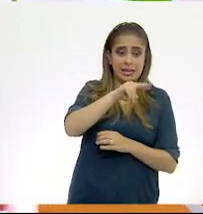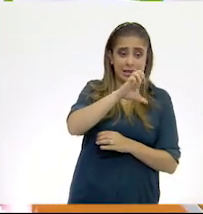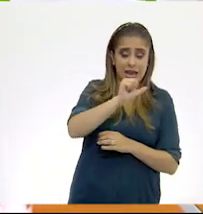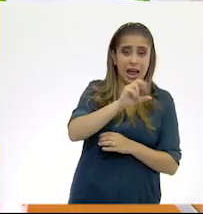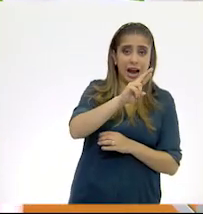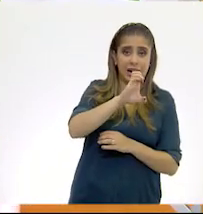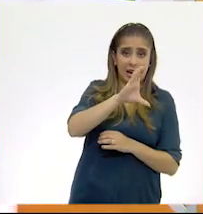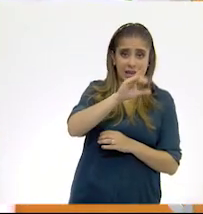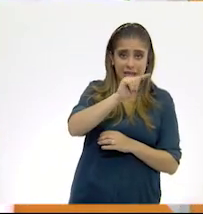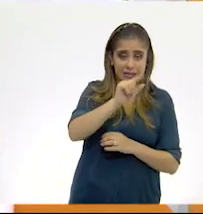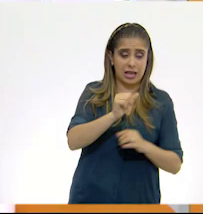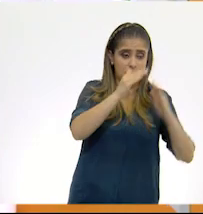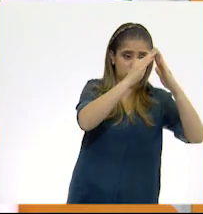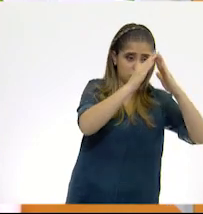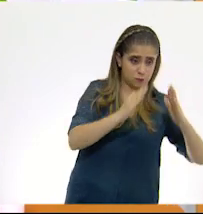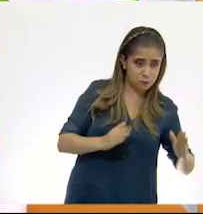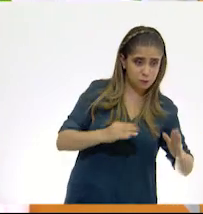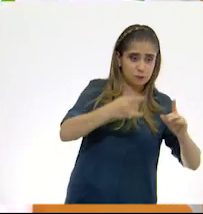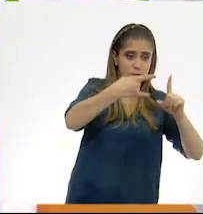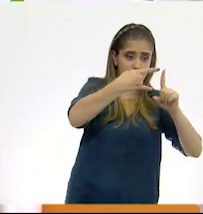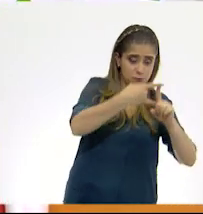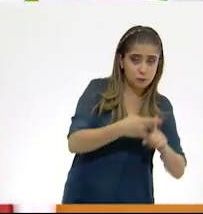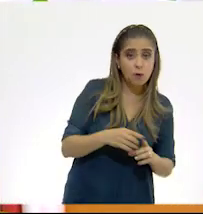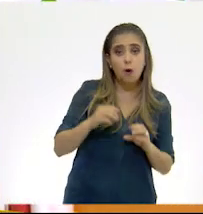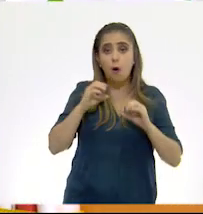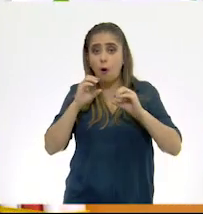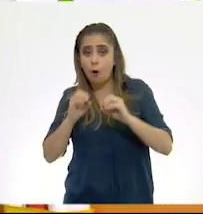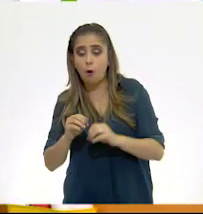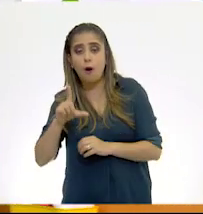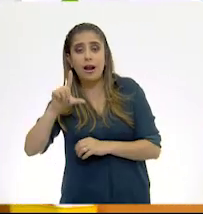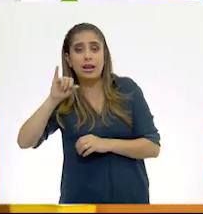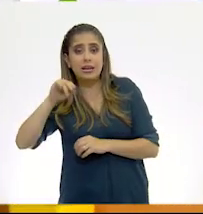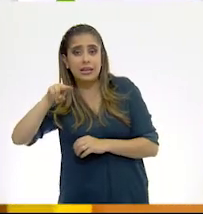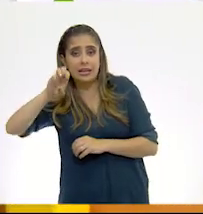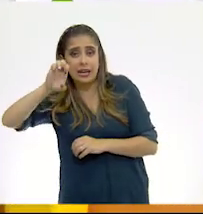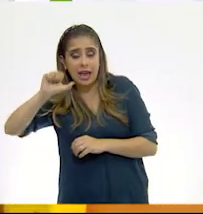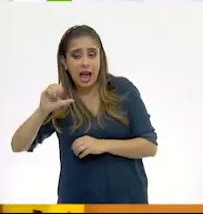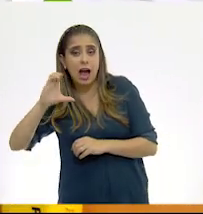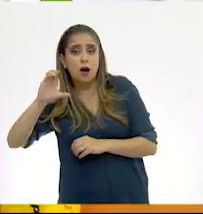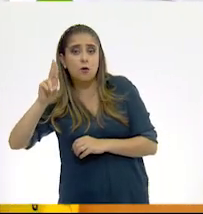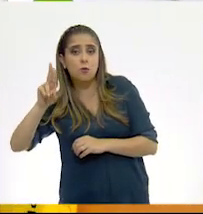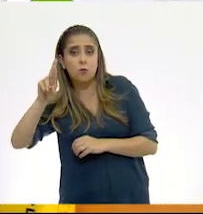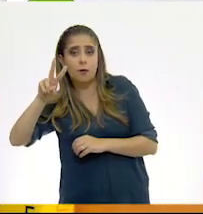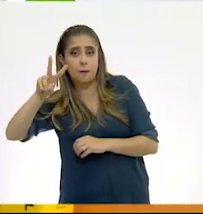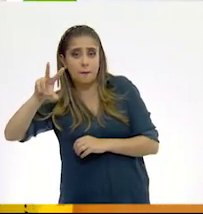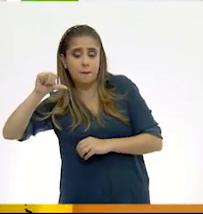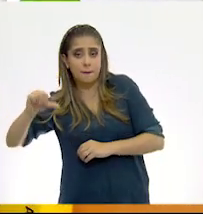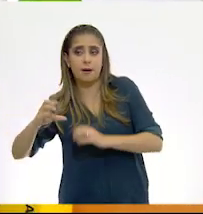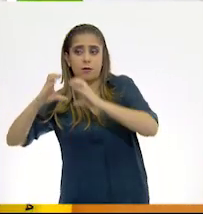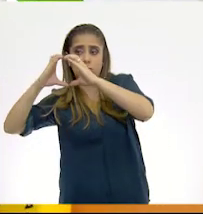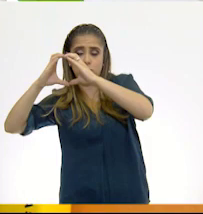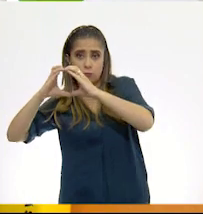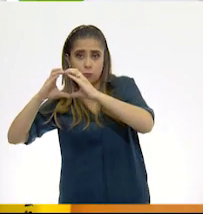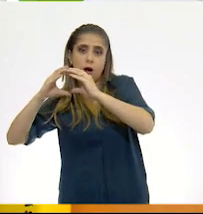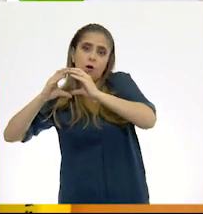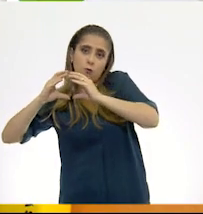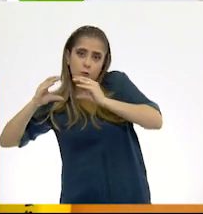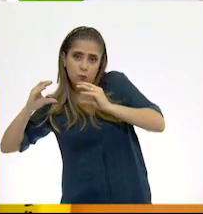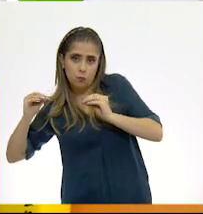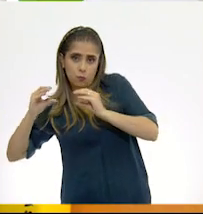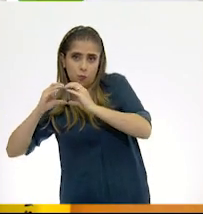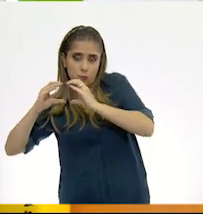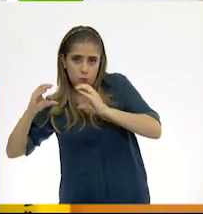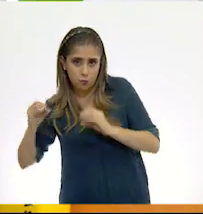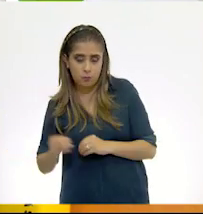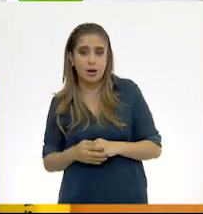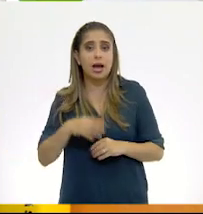curvas, que están formadas por vértices, que son las uniones de